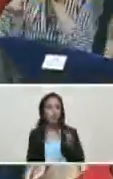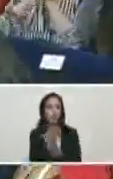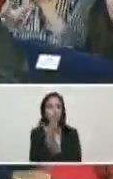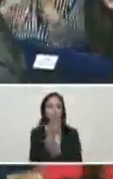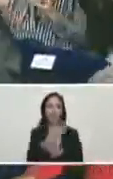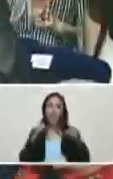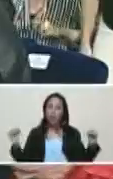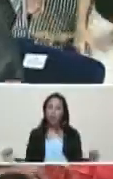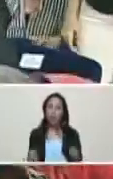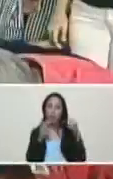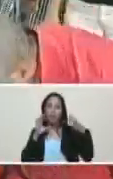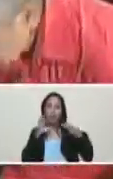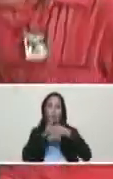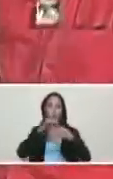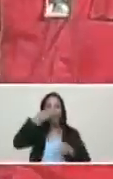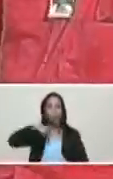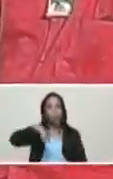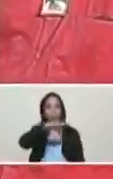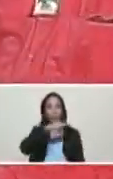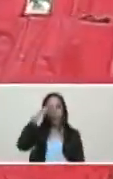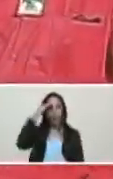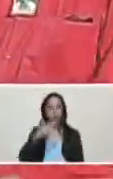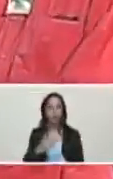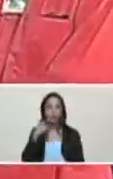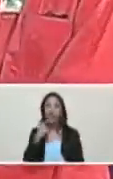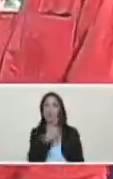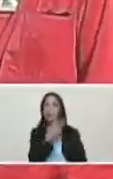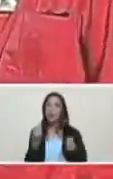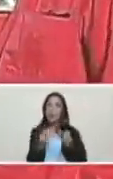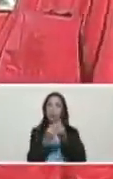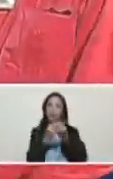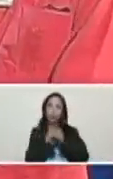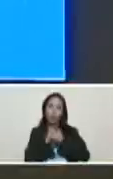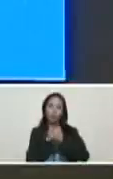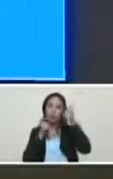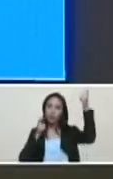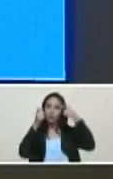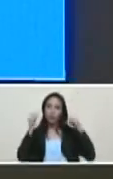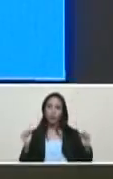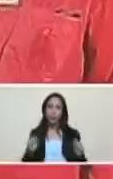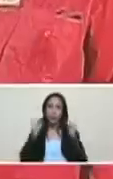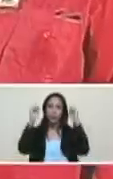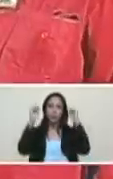Unión Cívico-Militar! ¡Digamos con el corazón, Chávez vive!